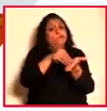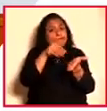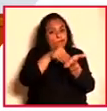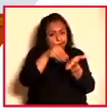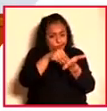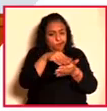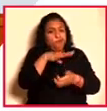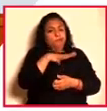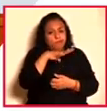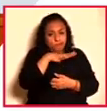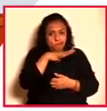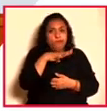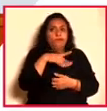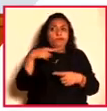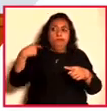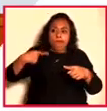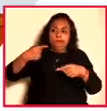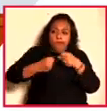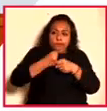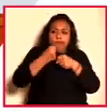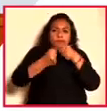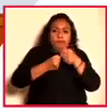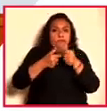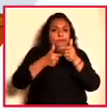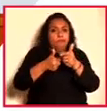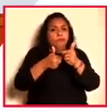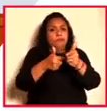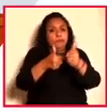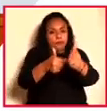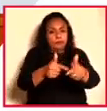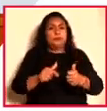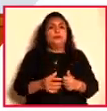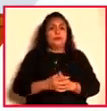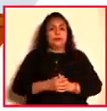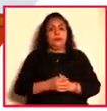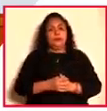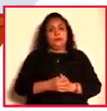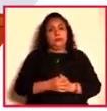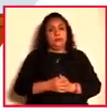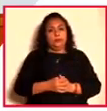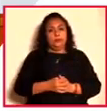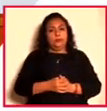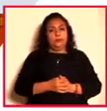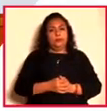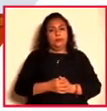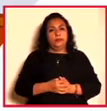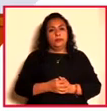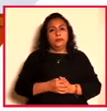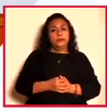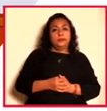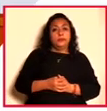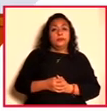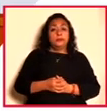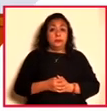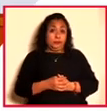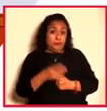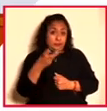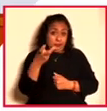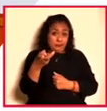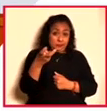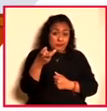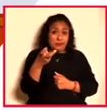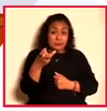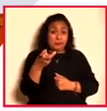a través de los años. ¿Hablas o hablas? Esta práctica está